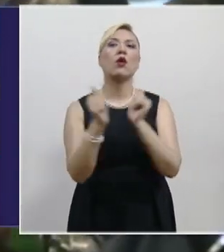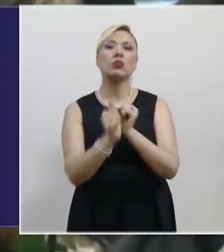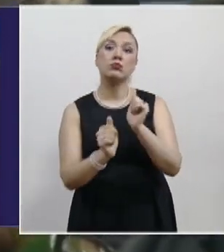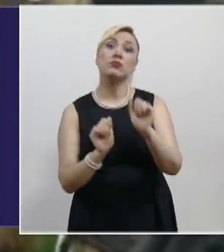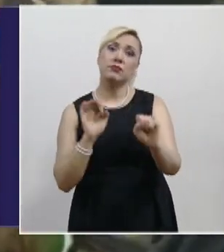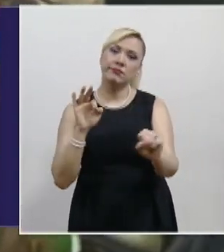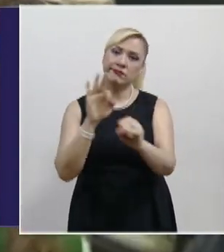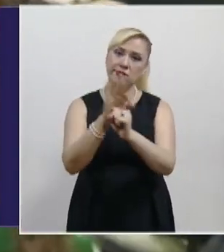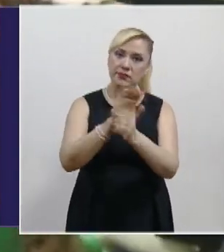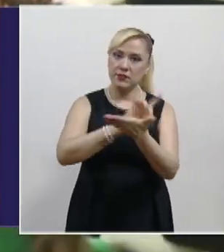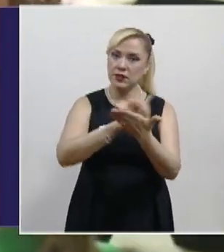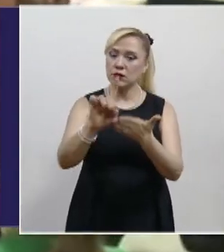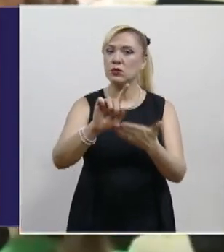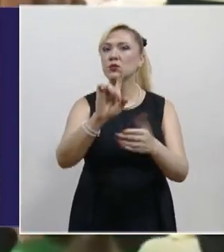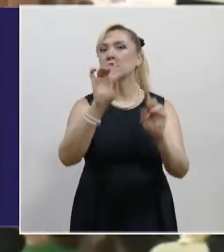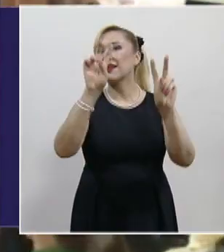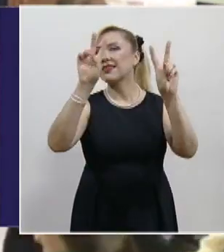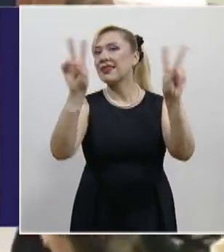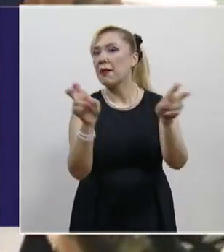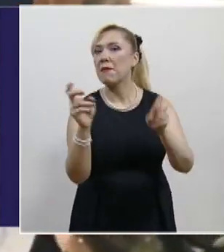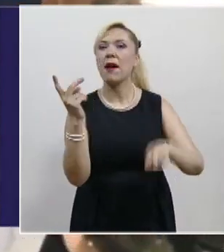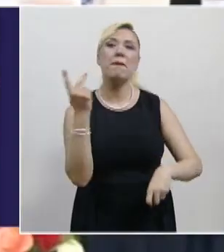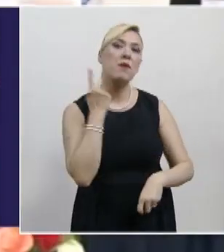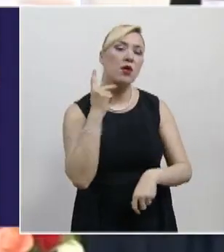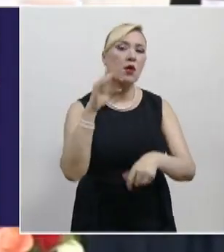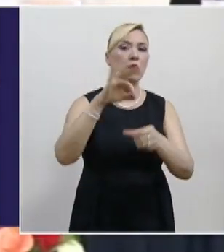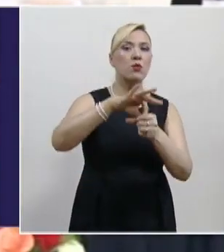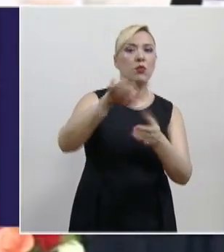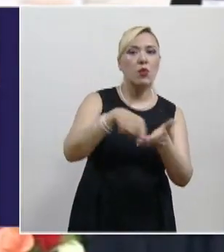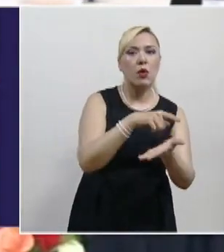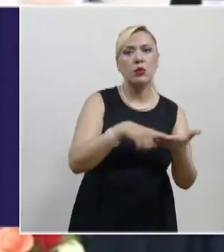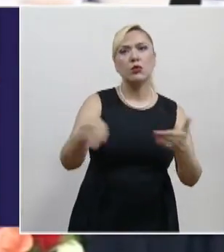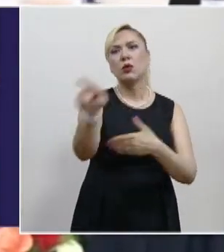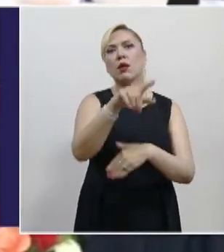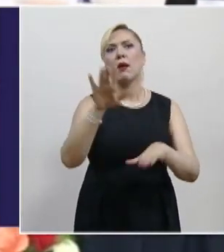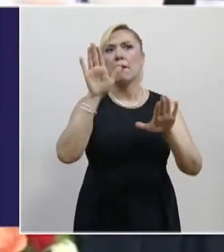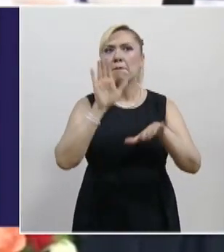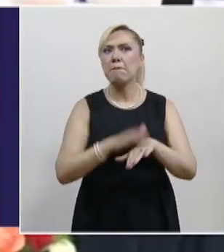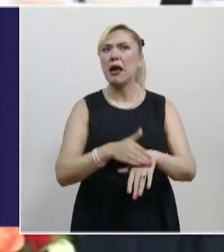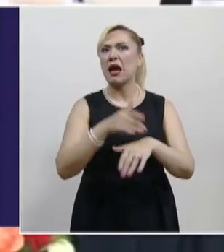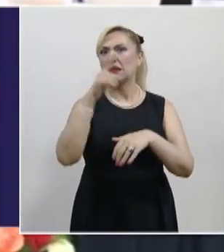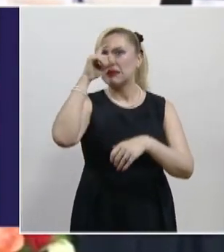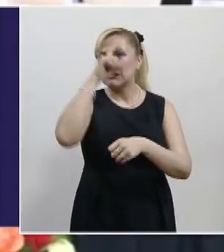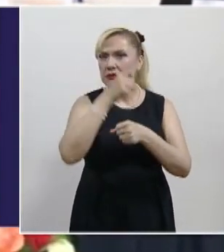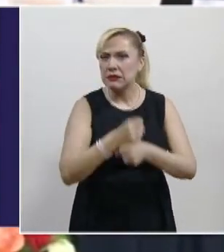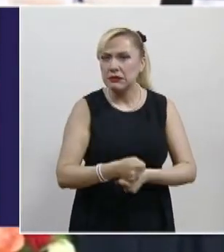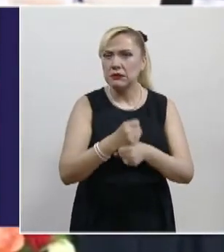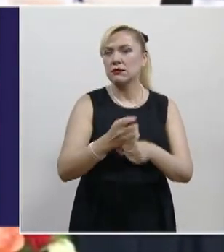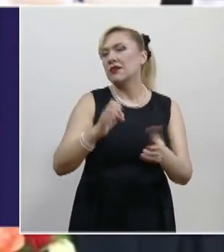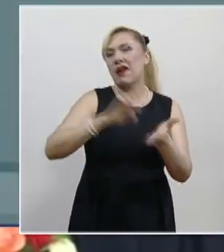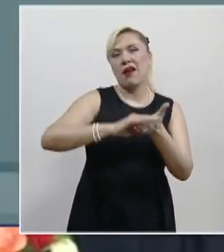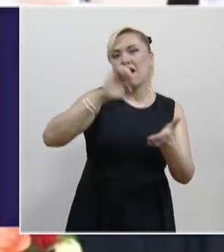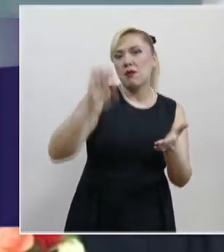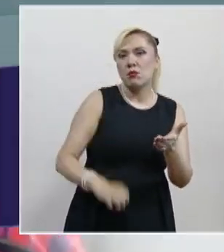defensa de los derechos político-electorales de grupos en situación de vulnerabilidad o en desventaja.